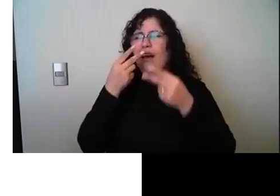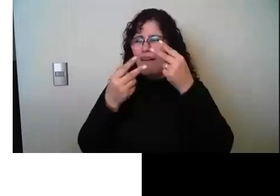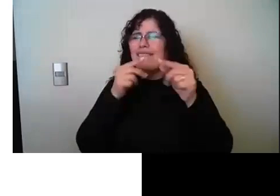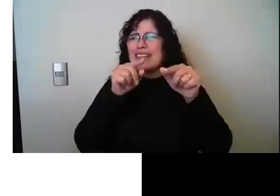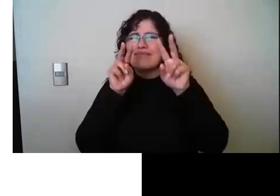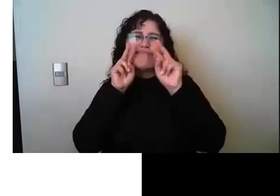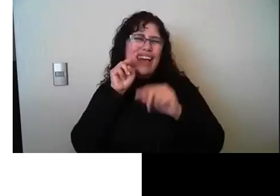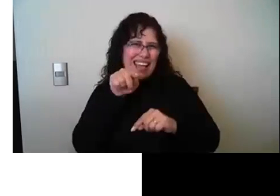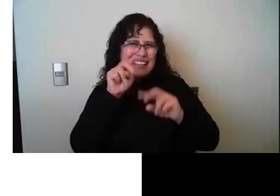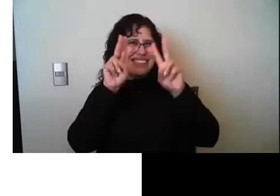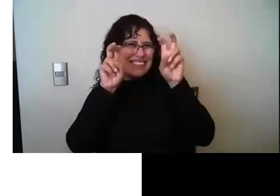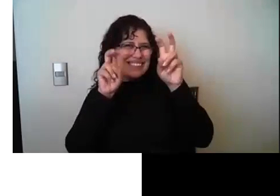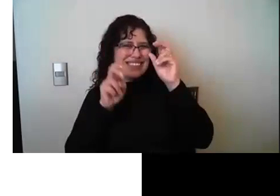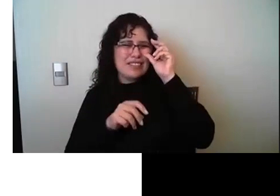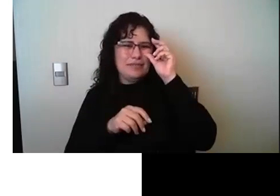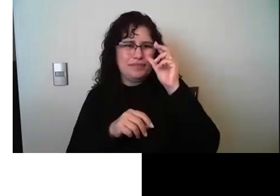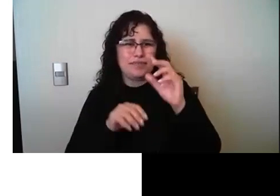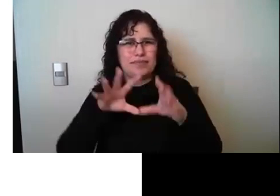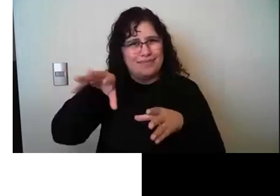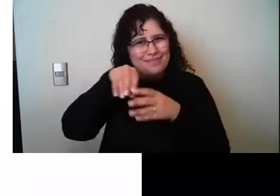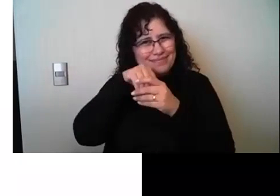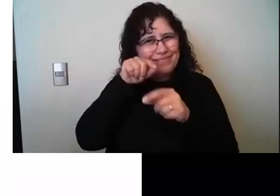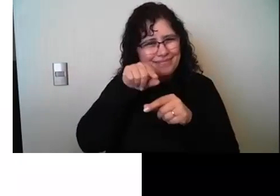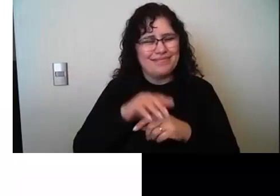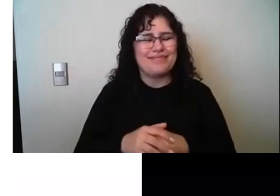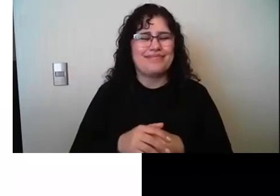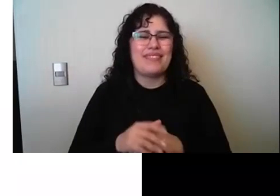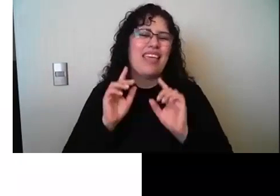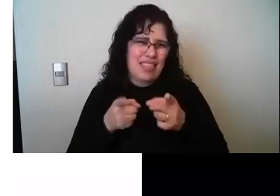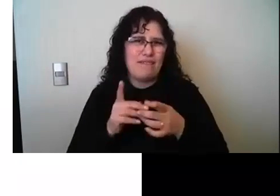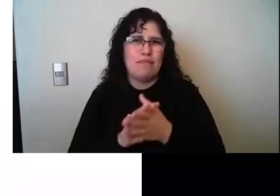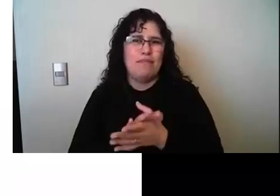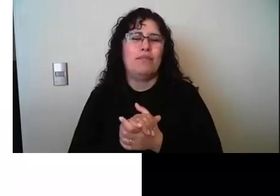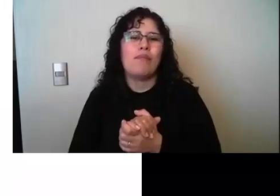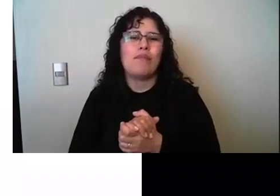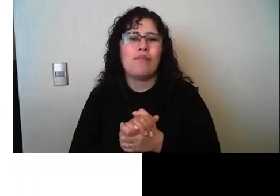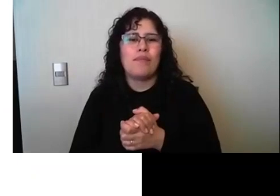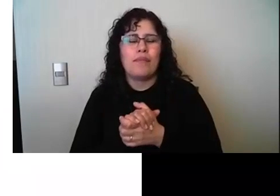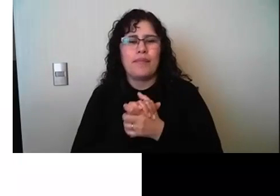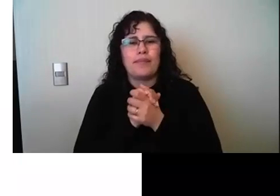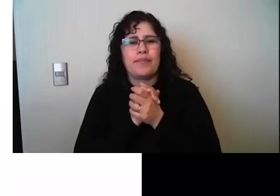que incluir esa parte en la presentación.